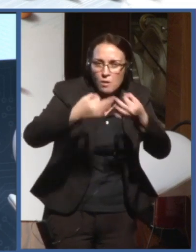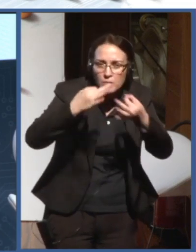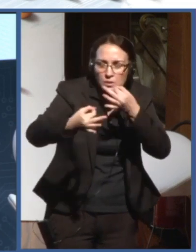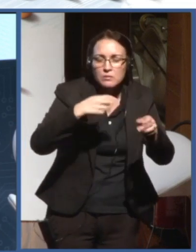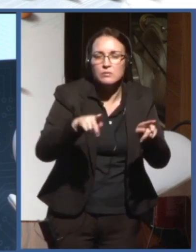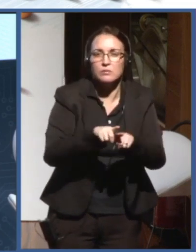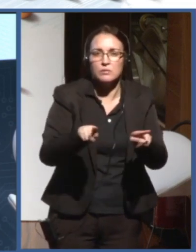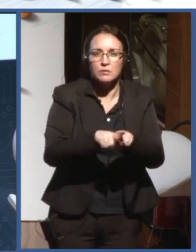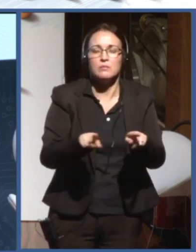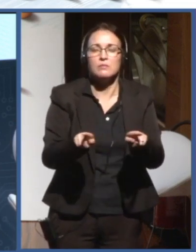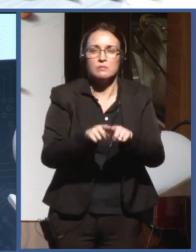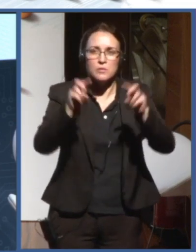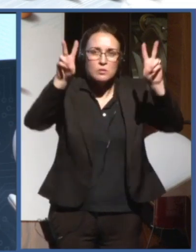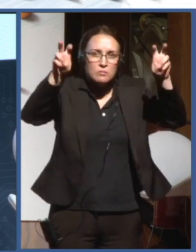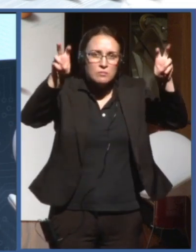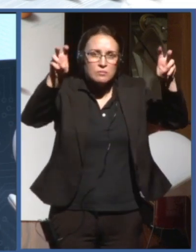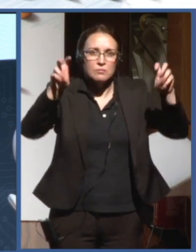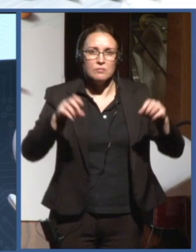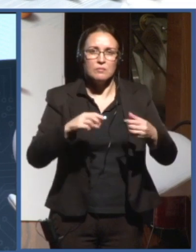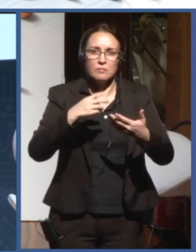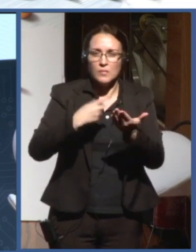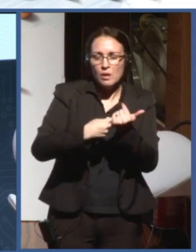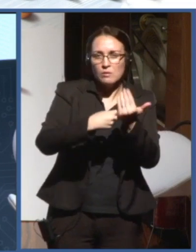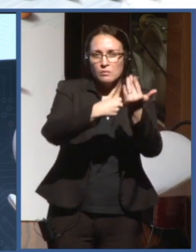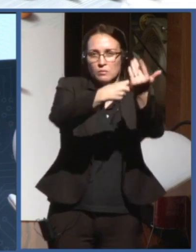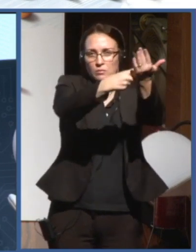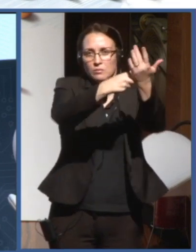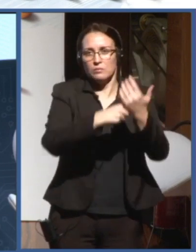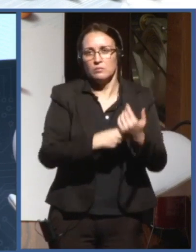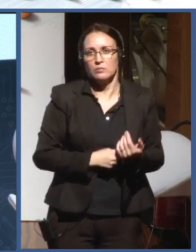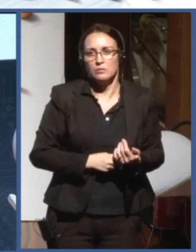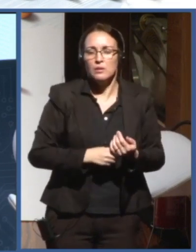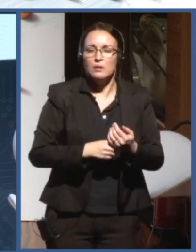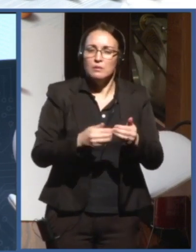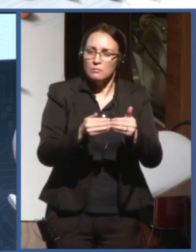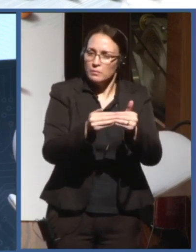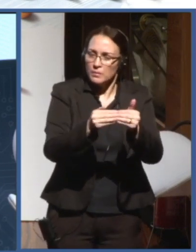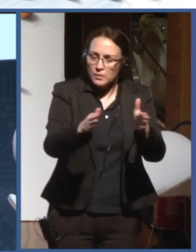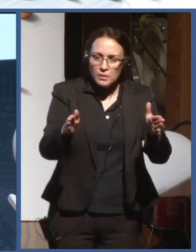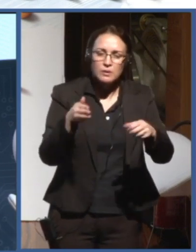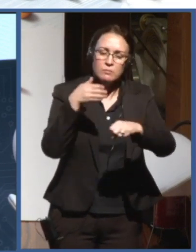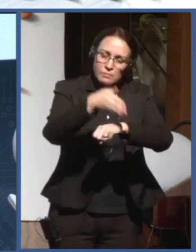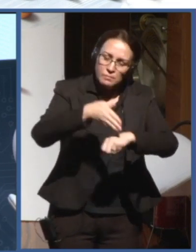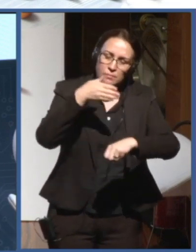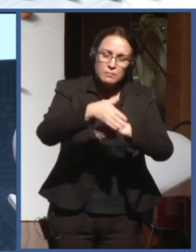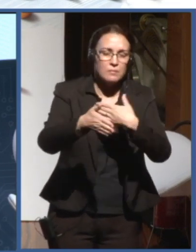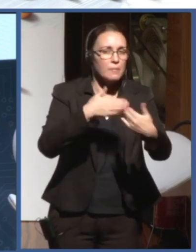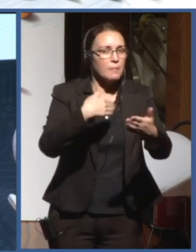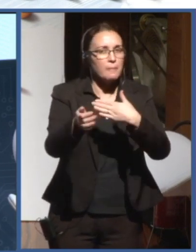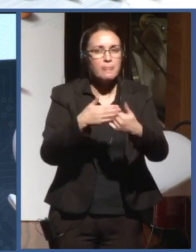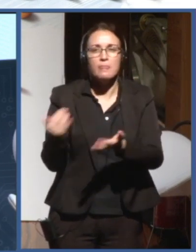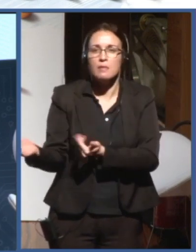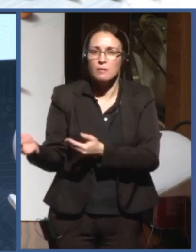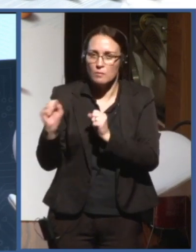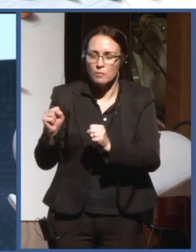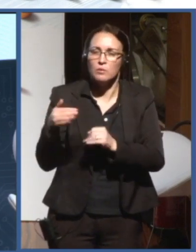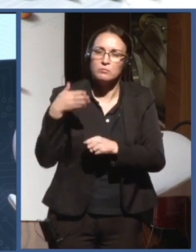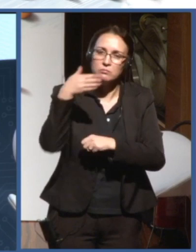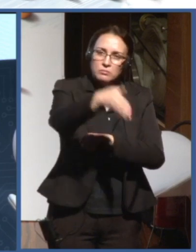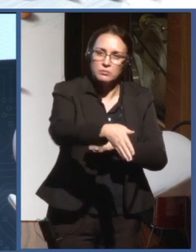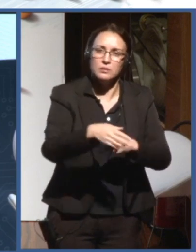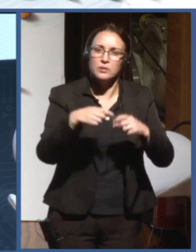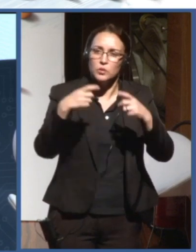tecnologías. Entonces, sí, son espacios abiertos a la participación y todos estos espacios son de participación